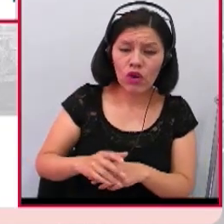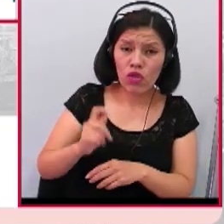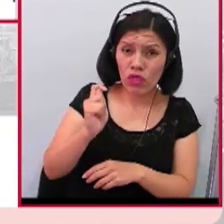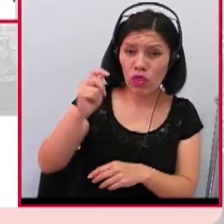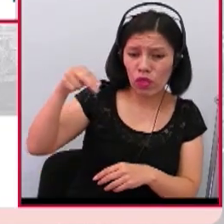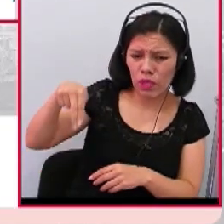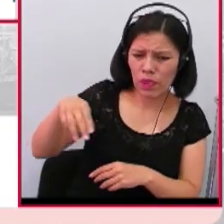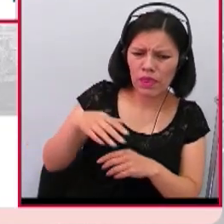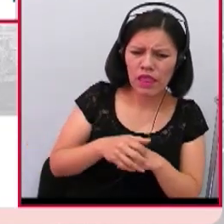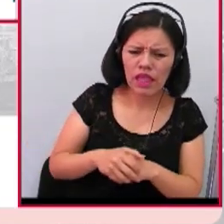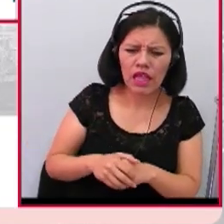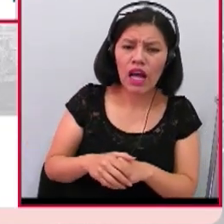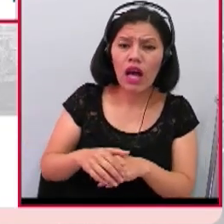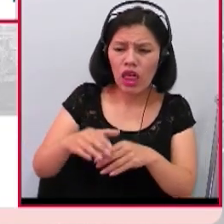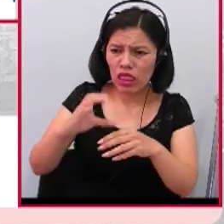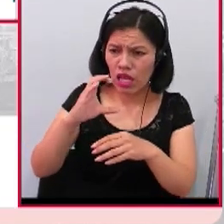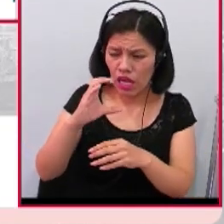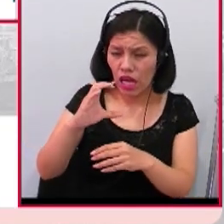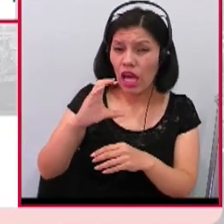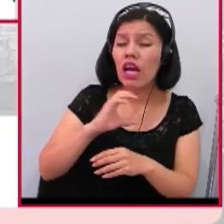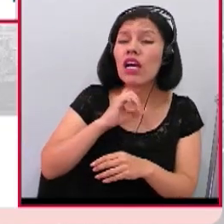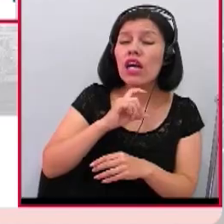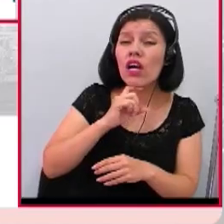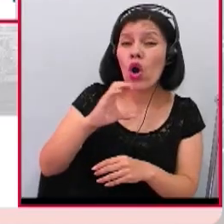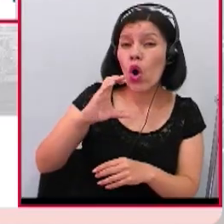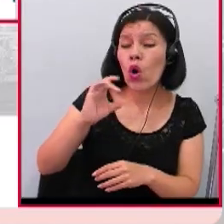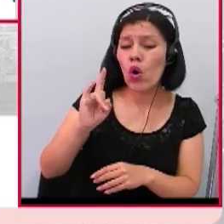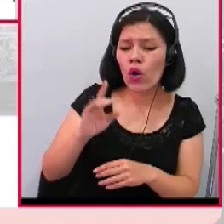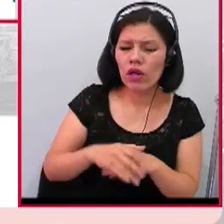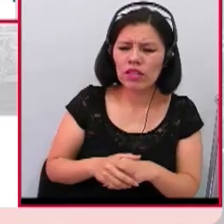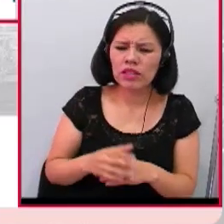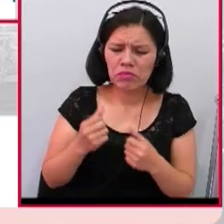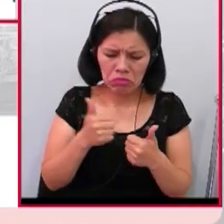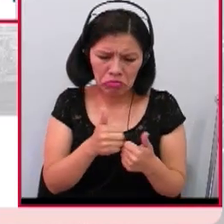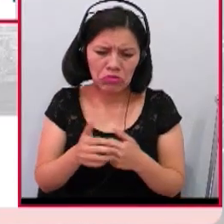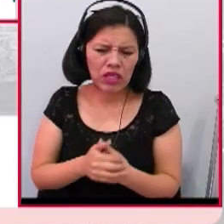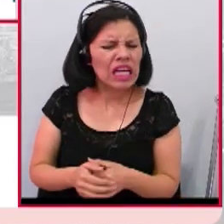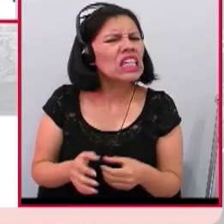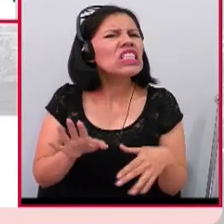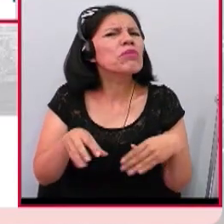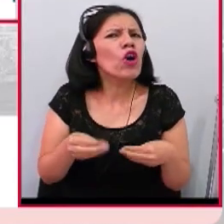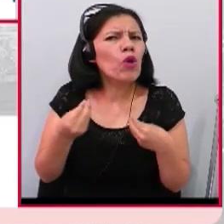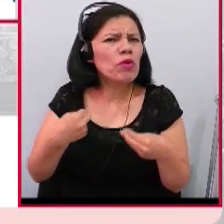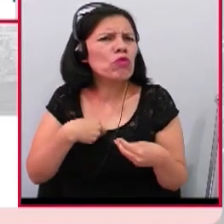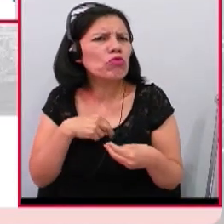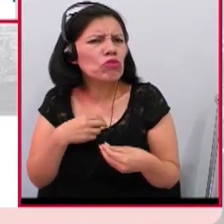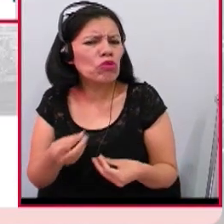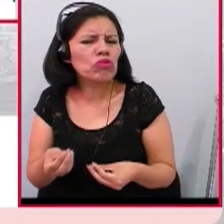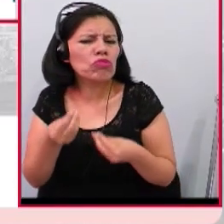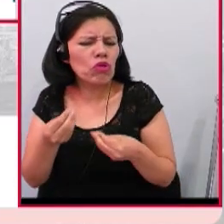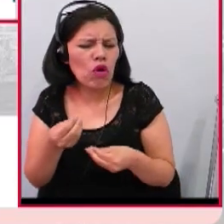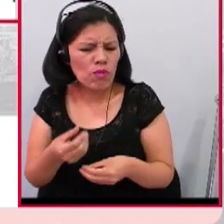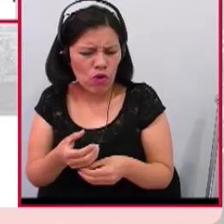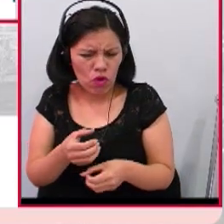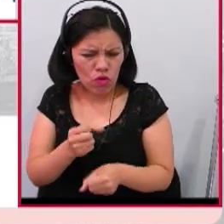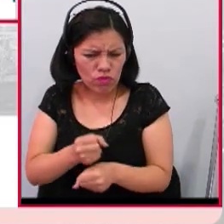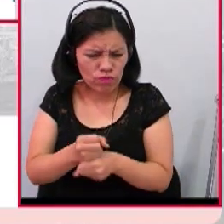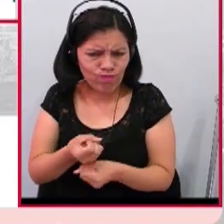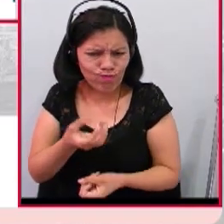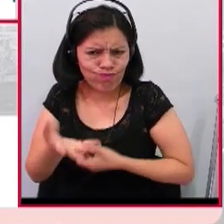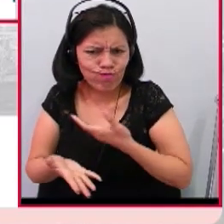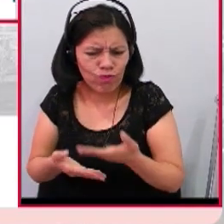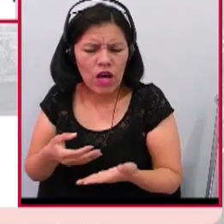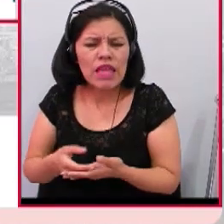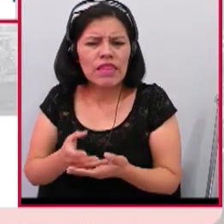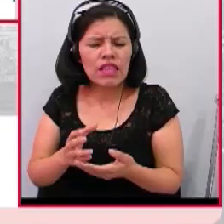y cómo nos va con respecto a todas las fundiciones del mundo, porque todos nos vemos así. La idea, vemos cómo estamos entre los mejores, somos